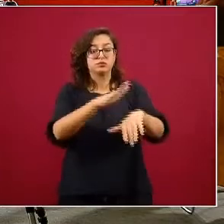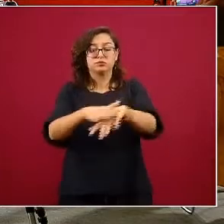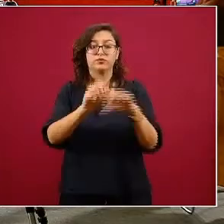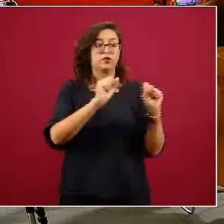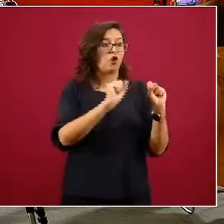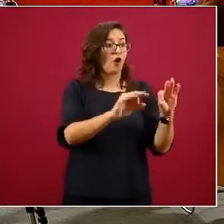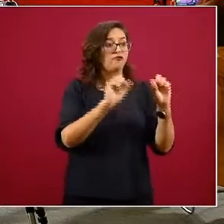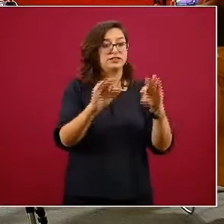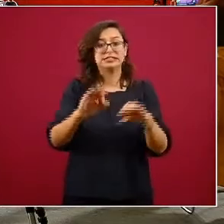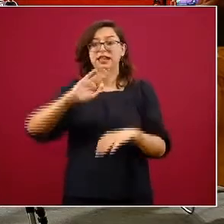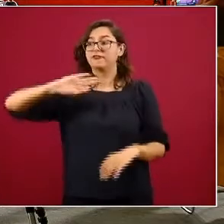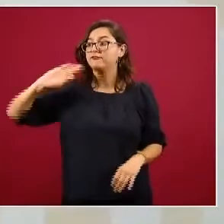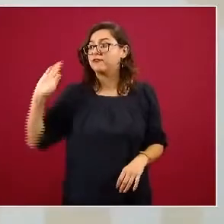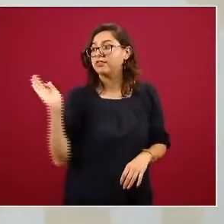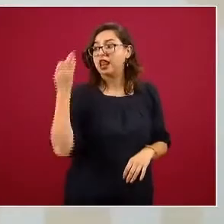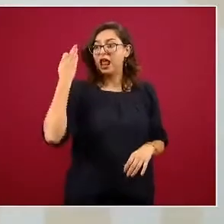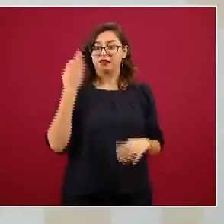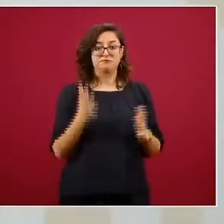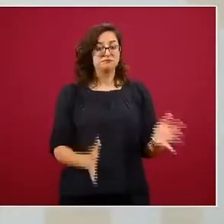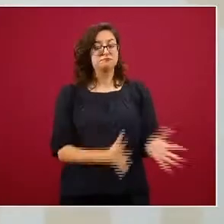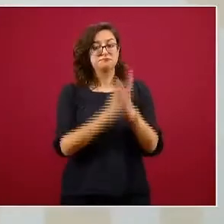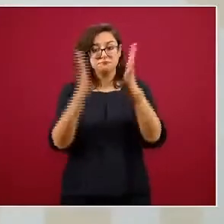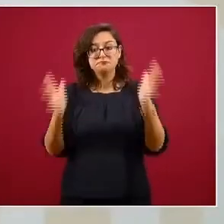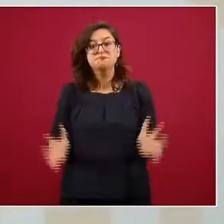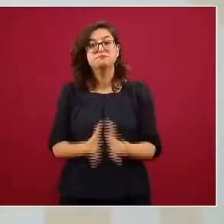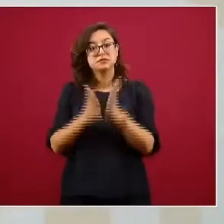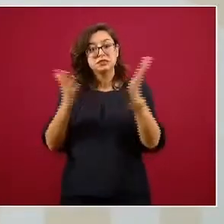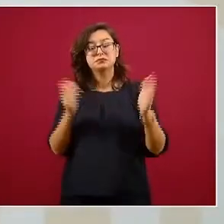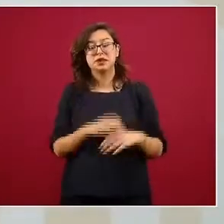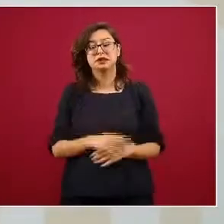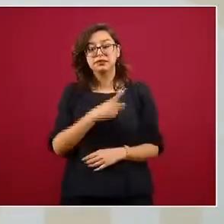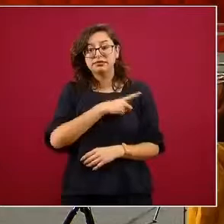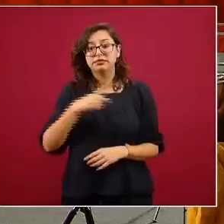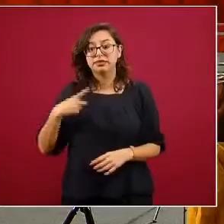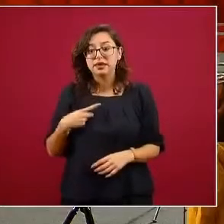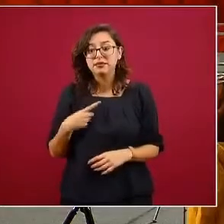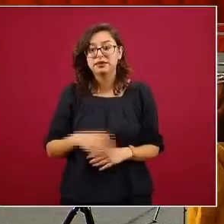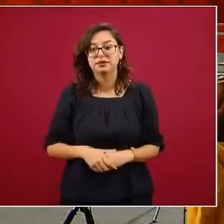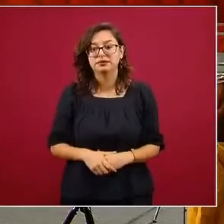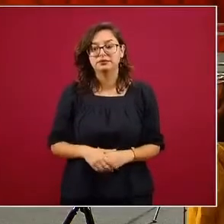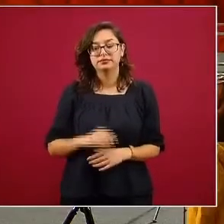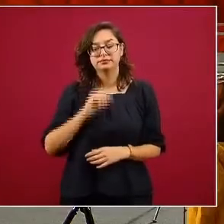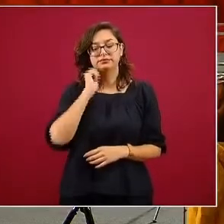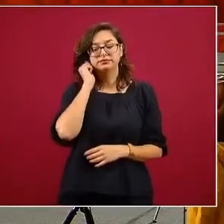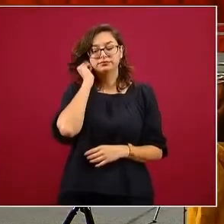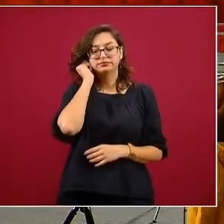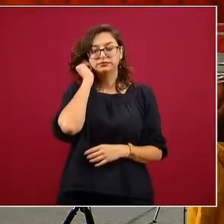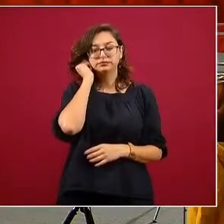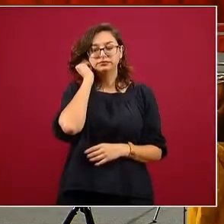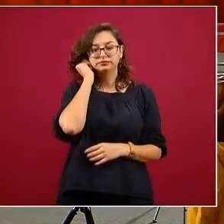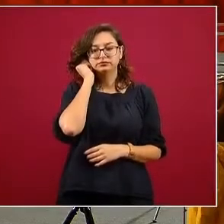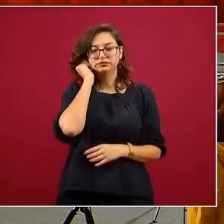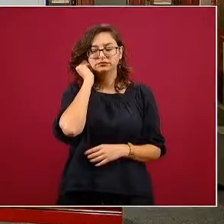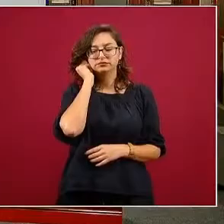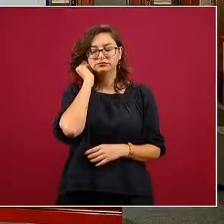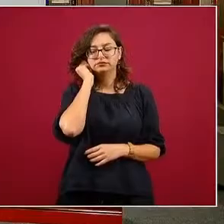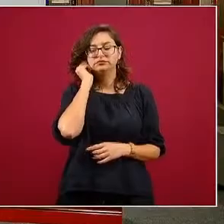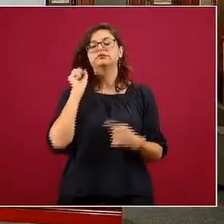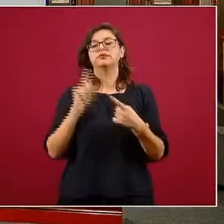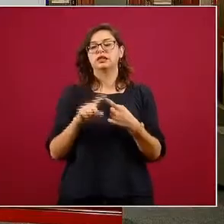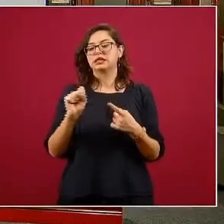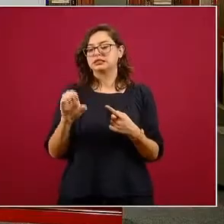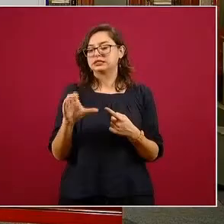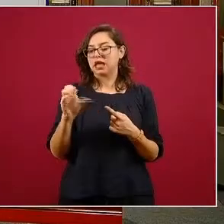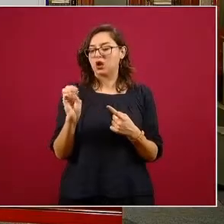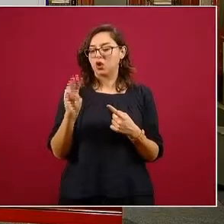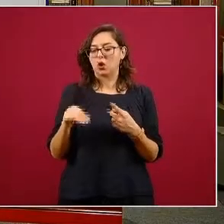federales, todas quienes tenemos que participar en ese proceso. De entrada está, obviamente, la Secretaría de Economía,